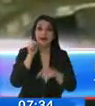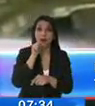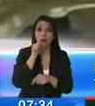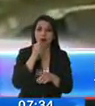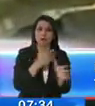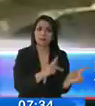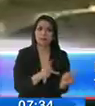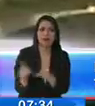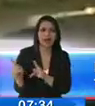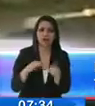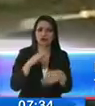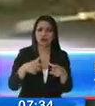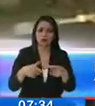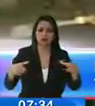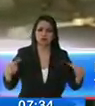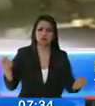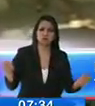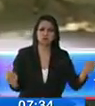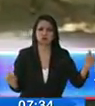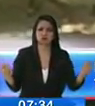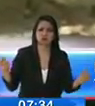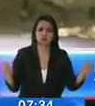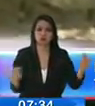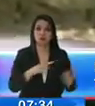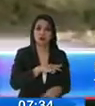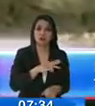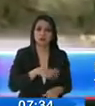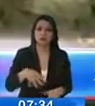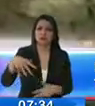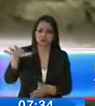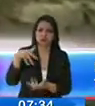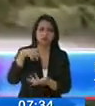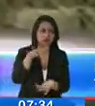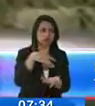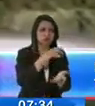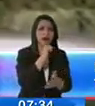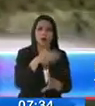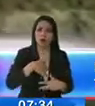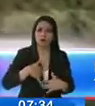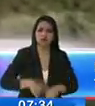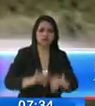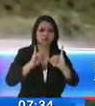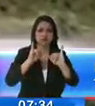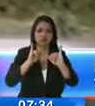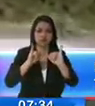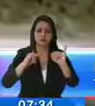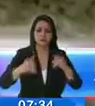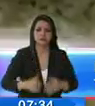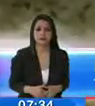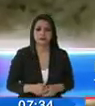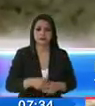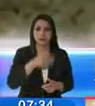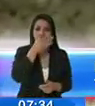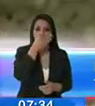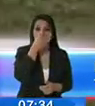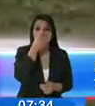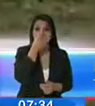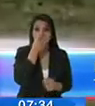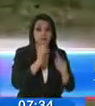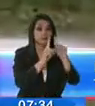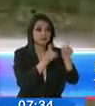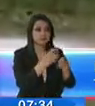tema de todos los tanqueros de la corporación municipal están a valdés de ellos y vamos a ir generando estos abastecimiento también sabemos que